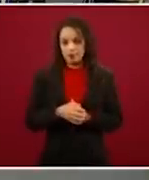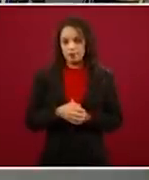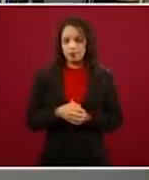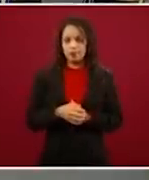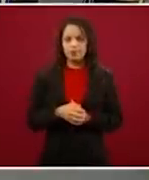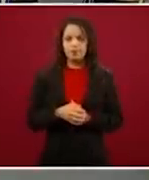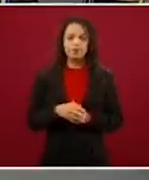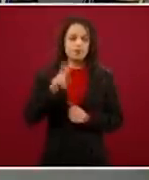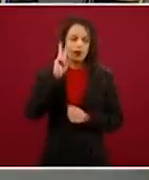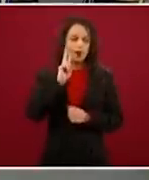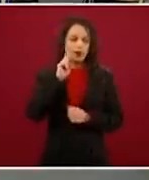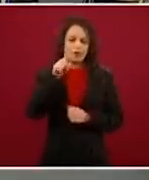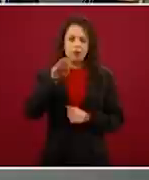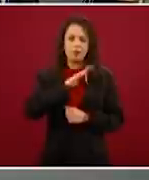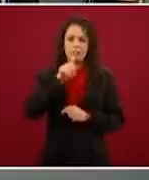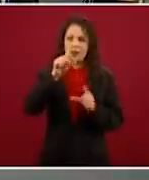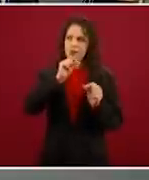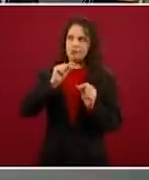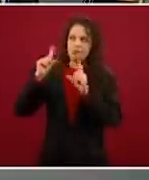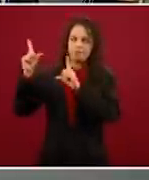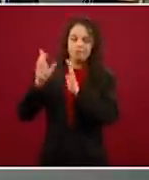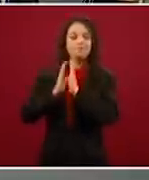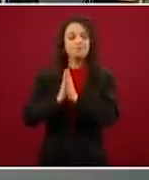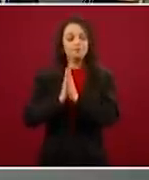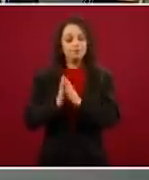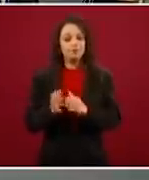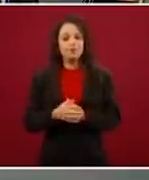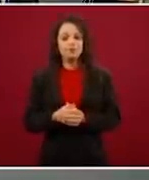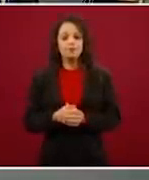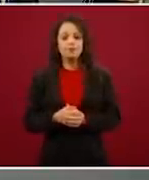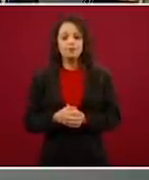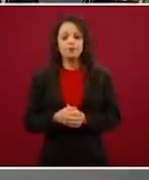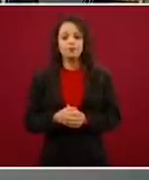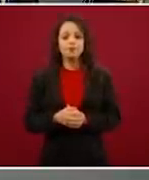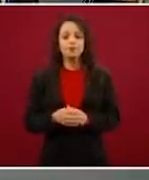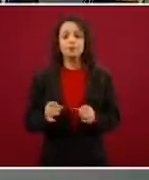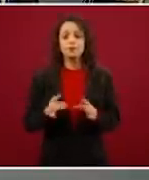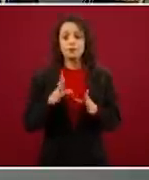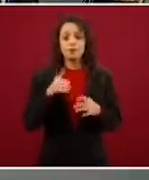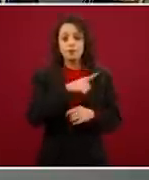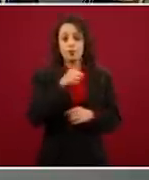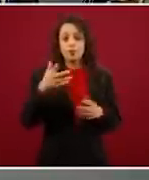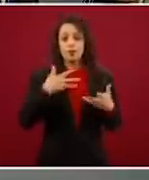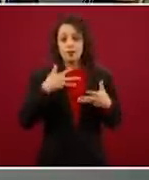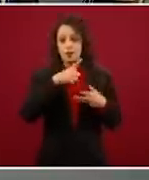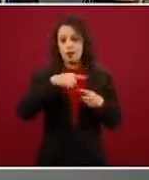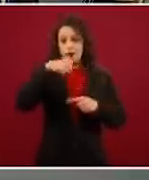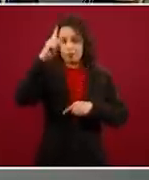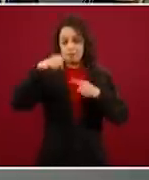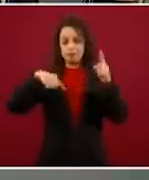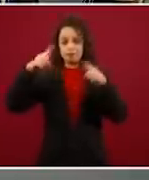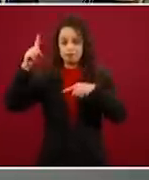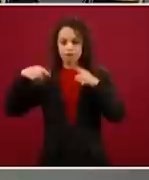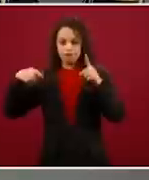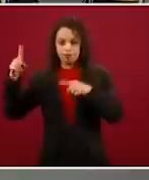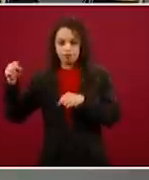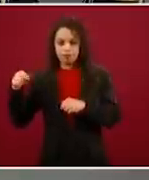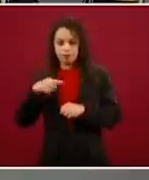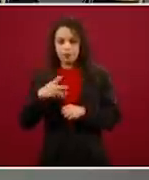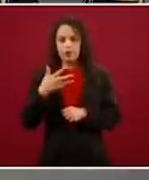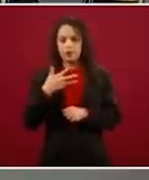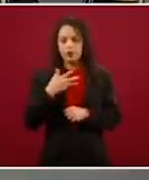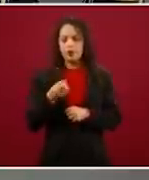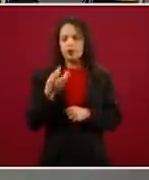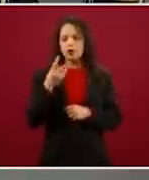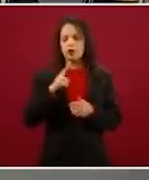la gráfica, debe haber de los que tienen gráfica sobre el comportamiento del peso